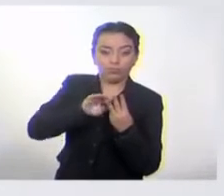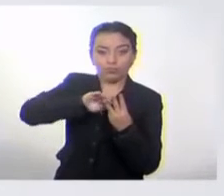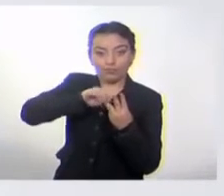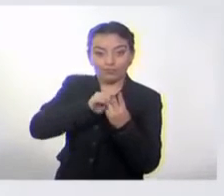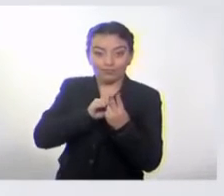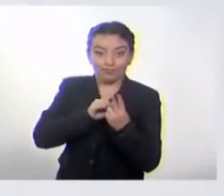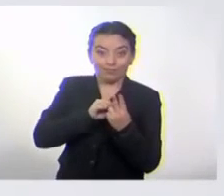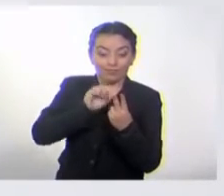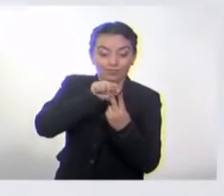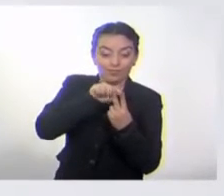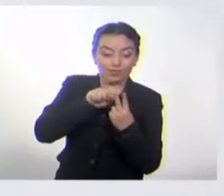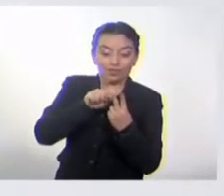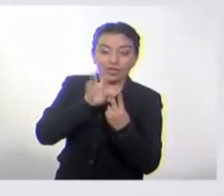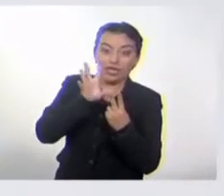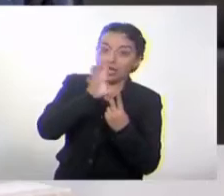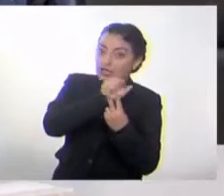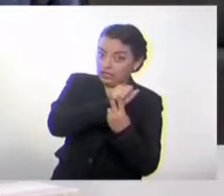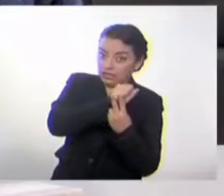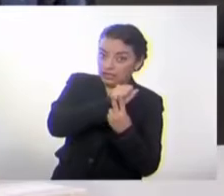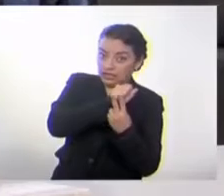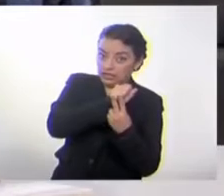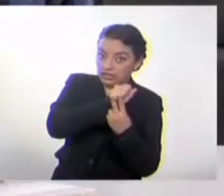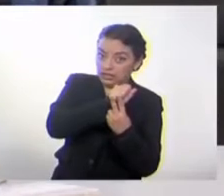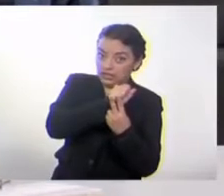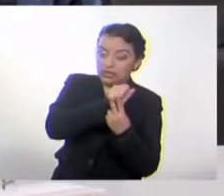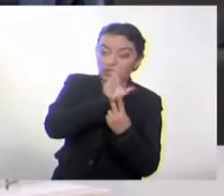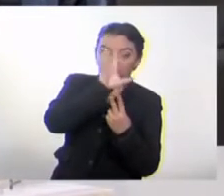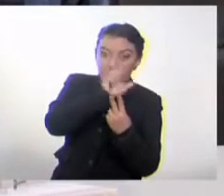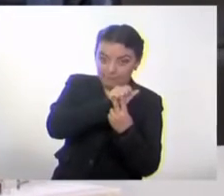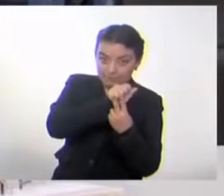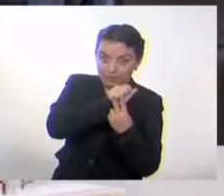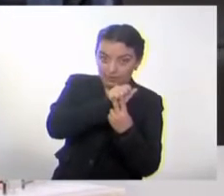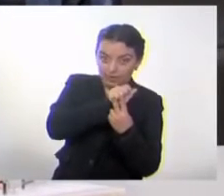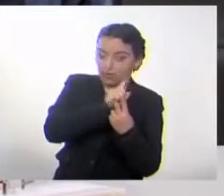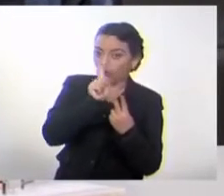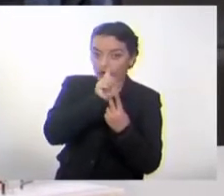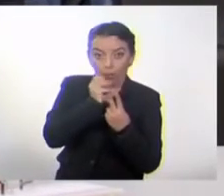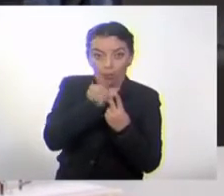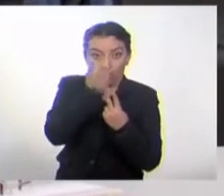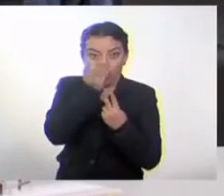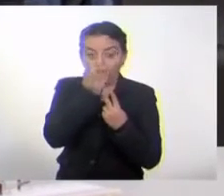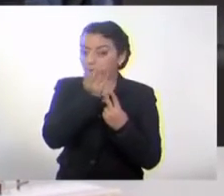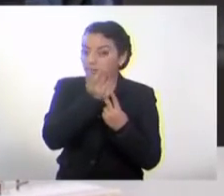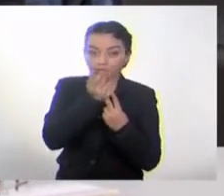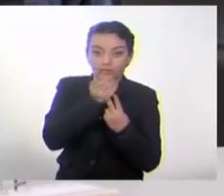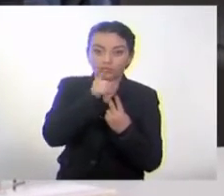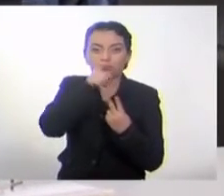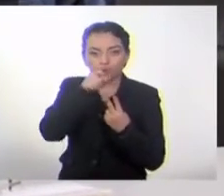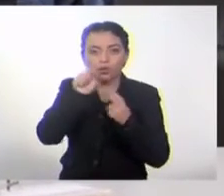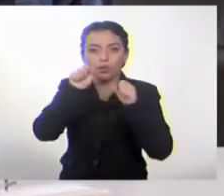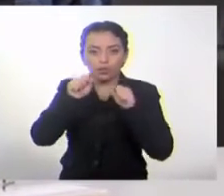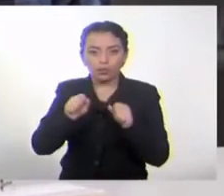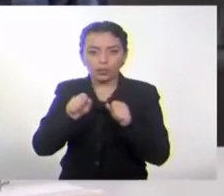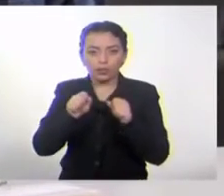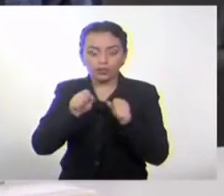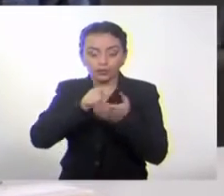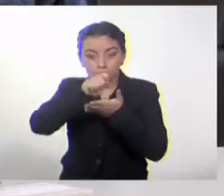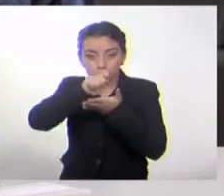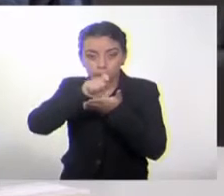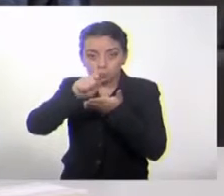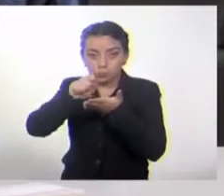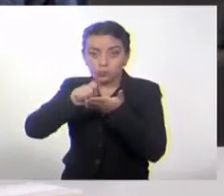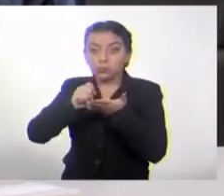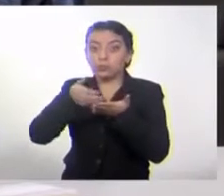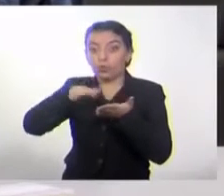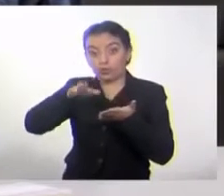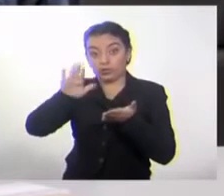que también se apagan los otros 2. Esto recuérdalo muy bien, si puedes anótalo, que lo vamos a utilizar más